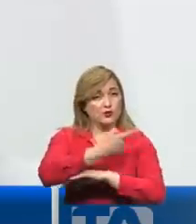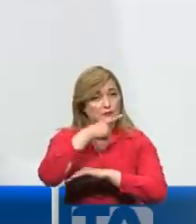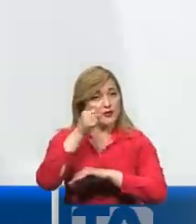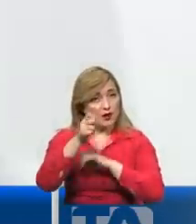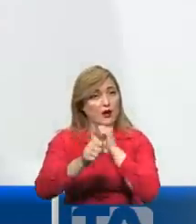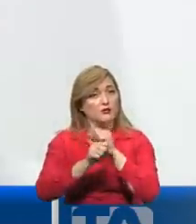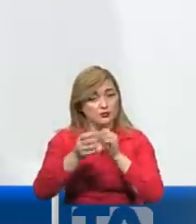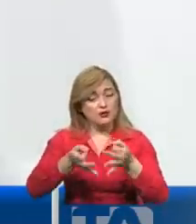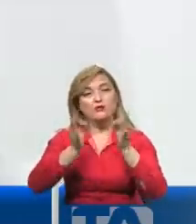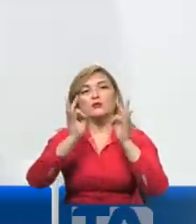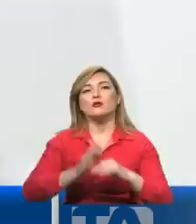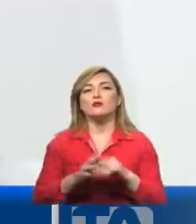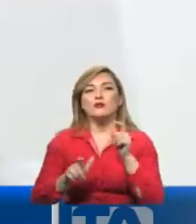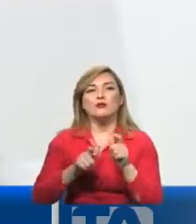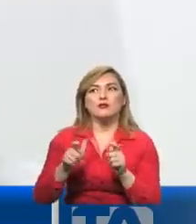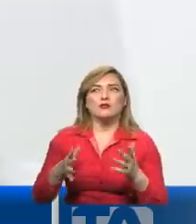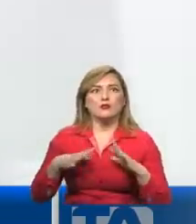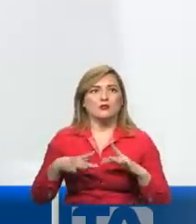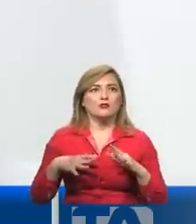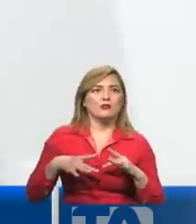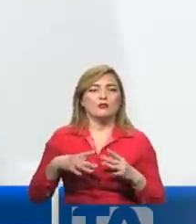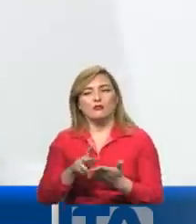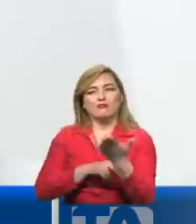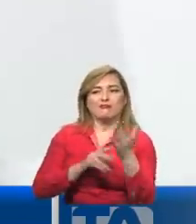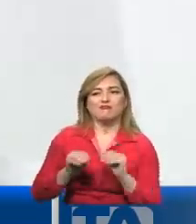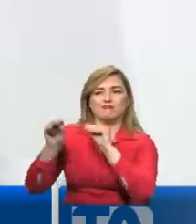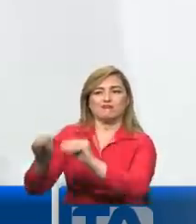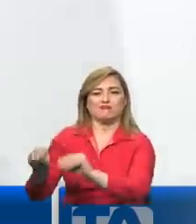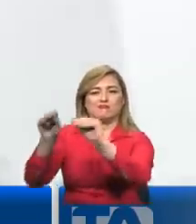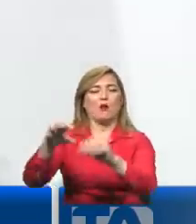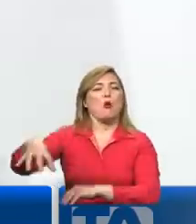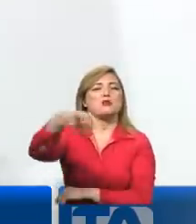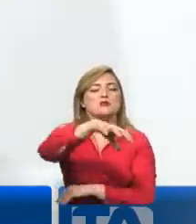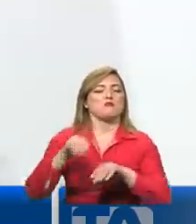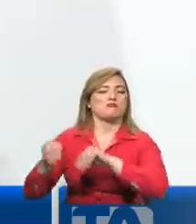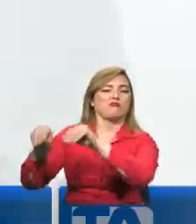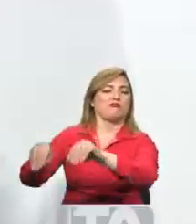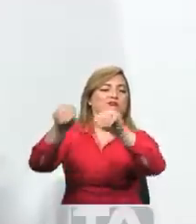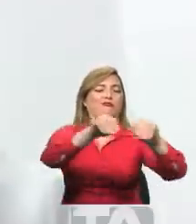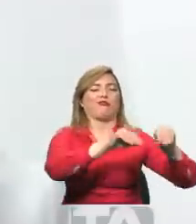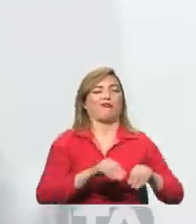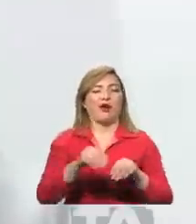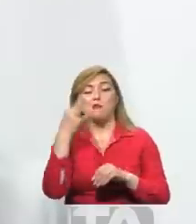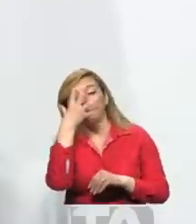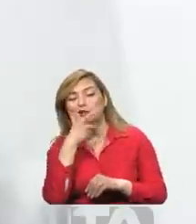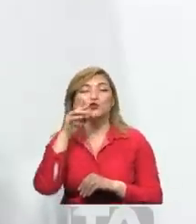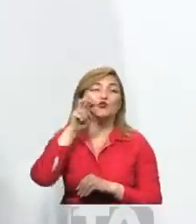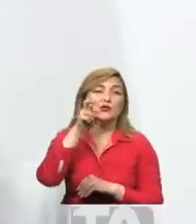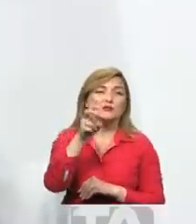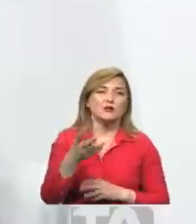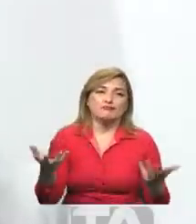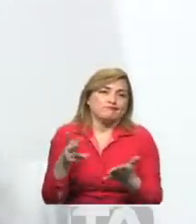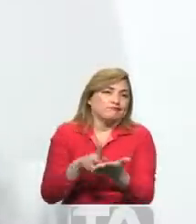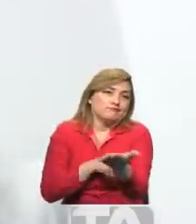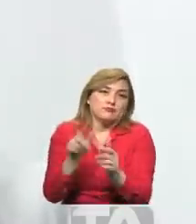año, la gente tiene la costumbre de movilizarse a provincias donde existe atractivos turísticos. Es la